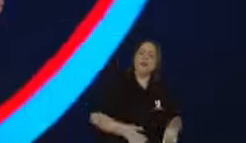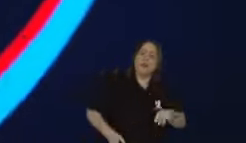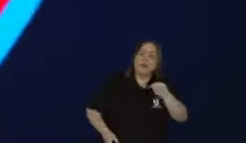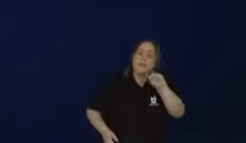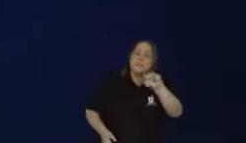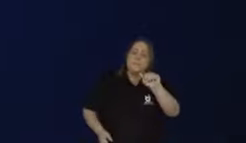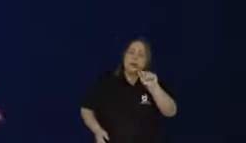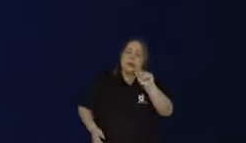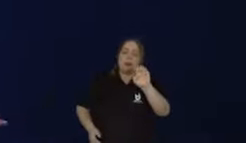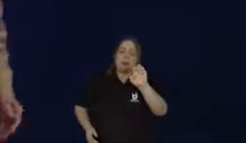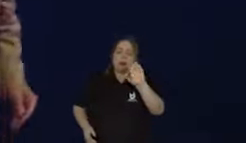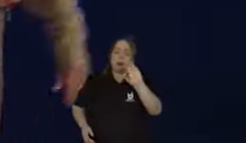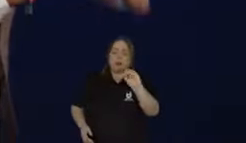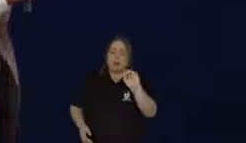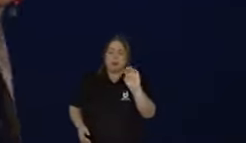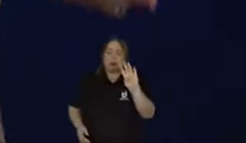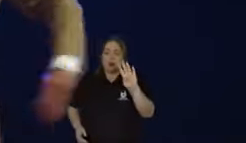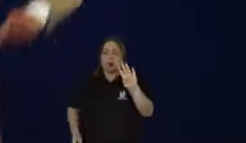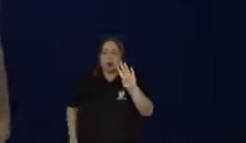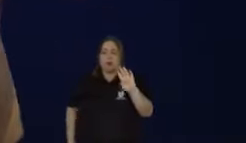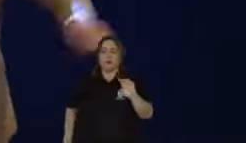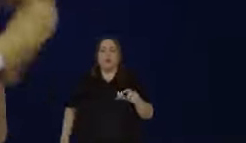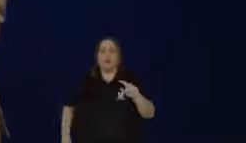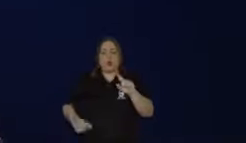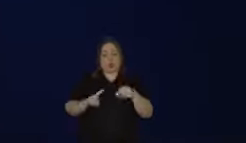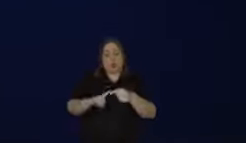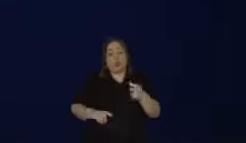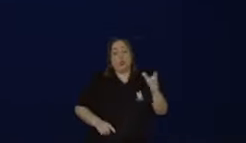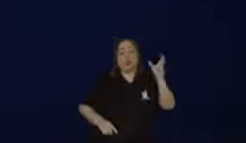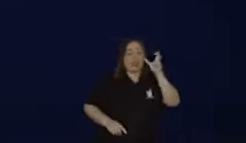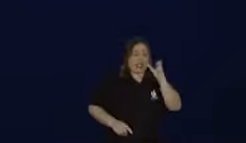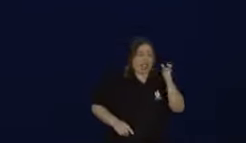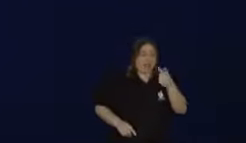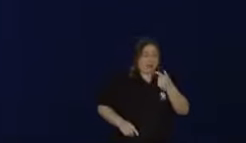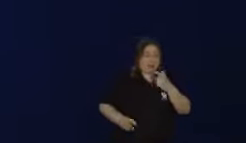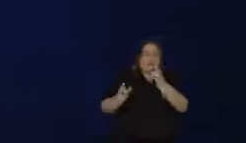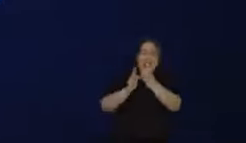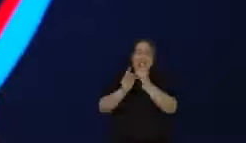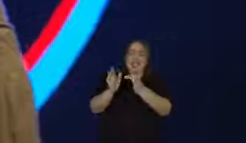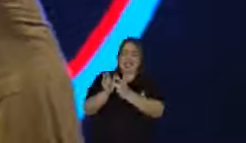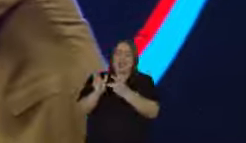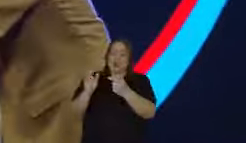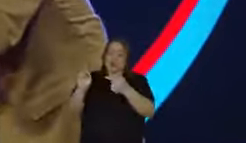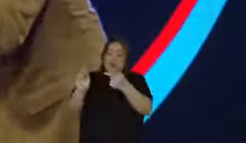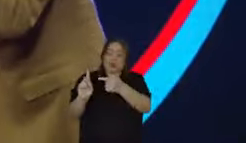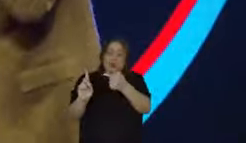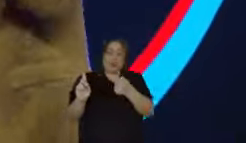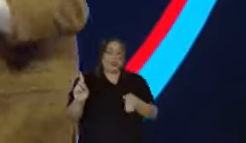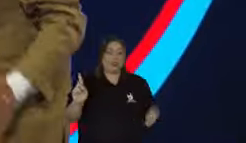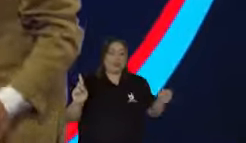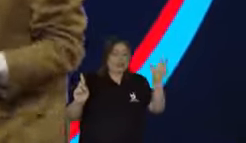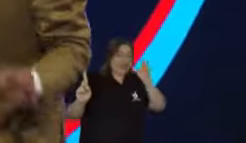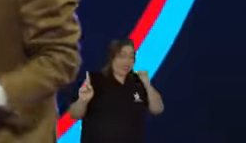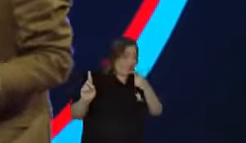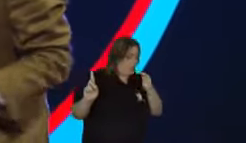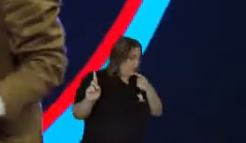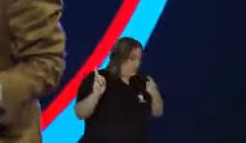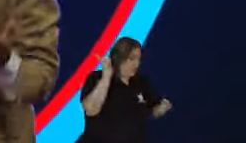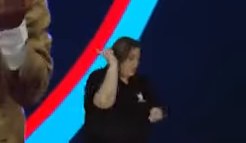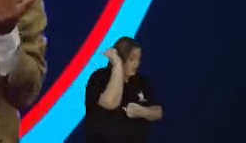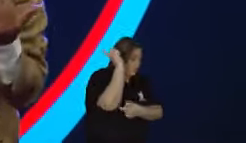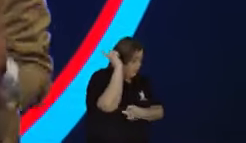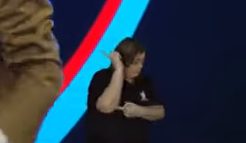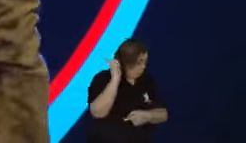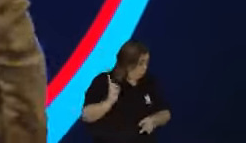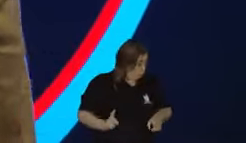4. Cuando el diablo pretende, tienta a Jesús y pretende provocarlo para hacerlo caer. Si eres el